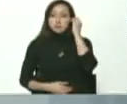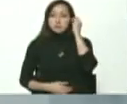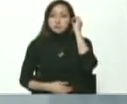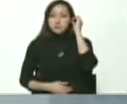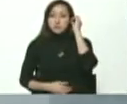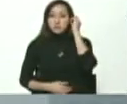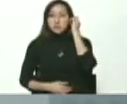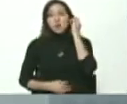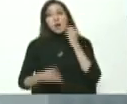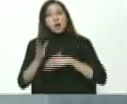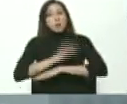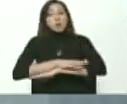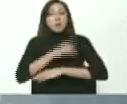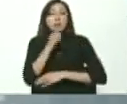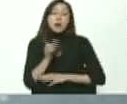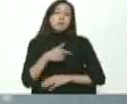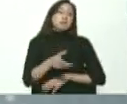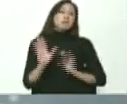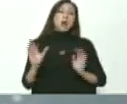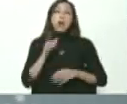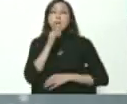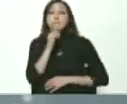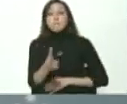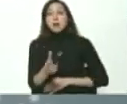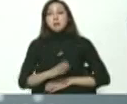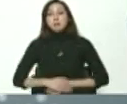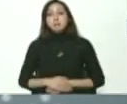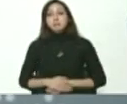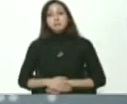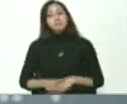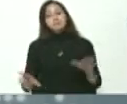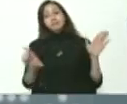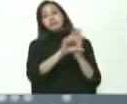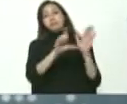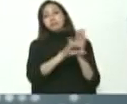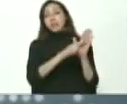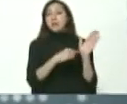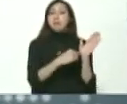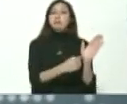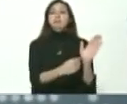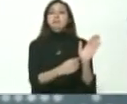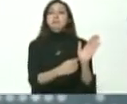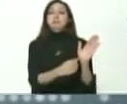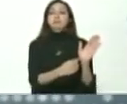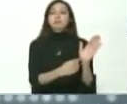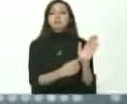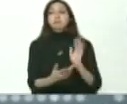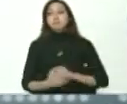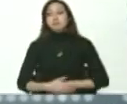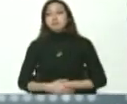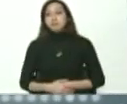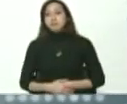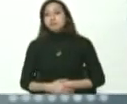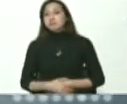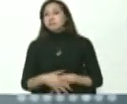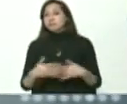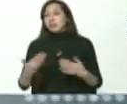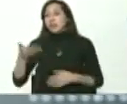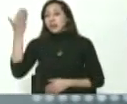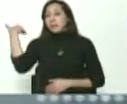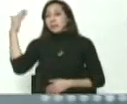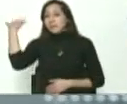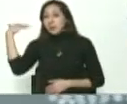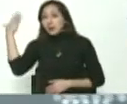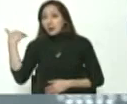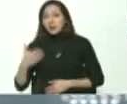mal, le va mal. Esa es la ley del karma que llaman. El karma es el pasado, pero es la ley